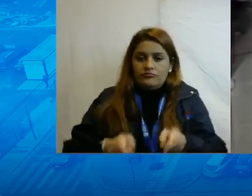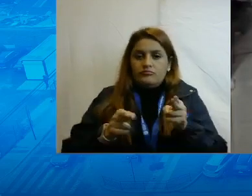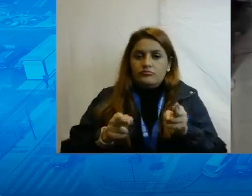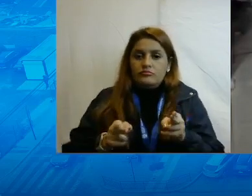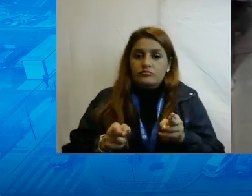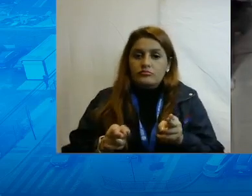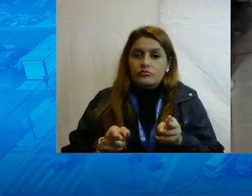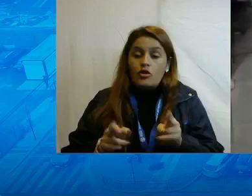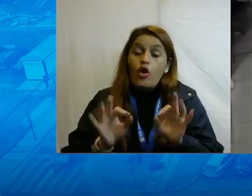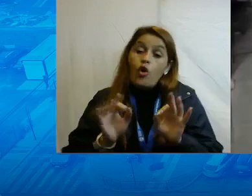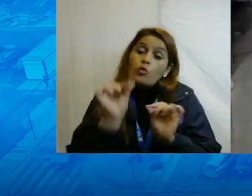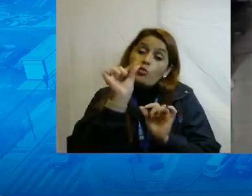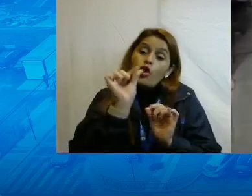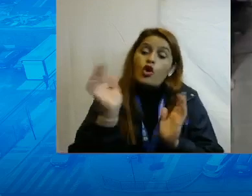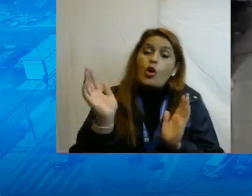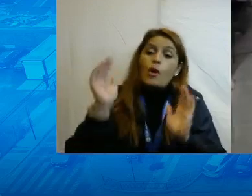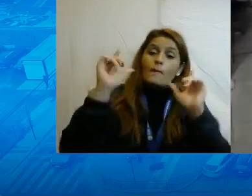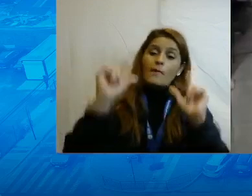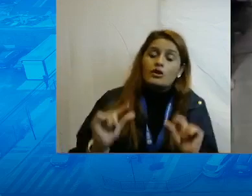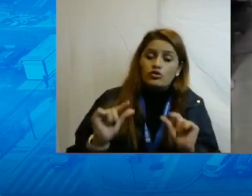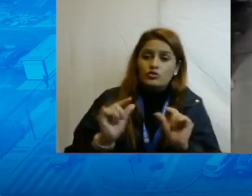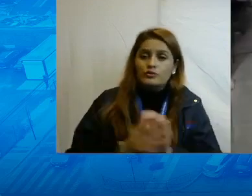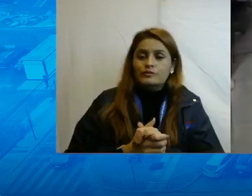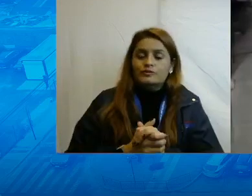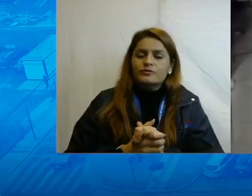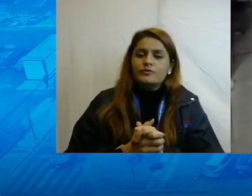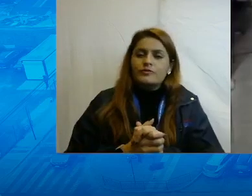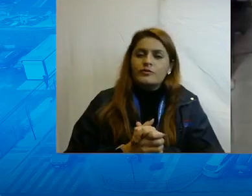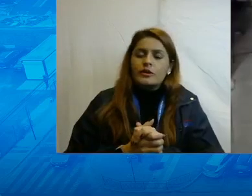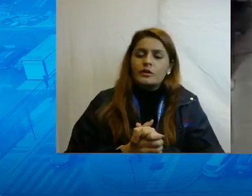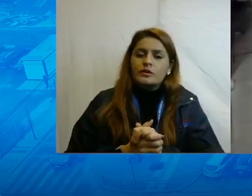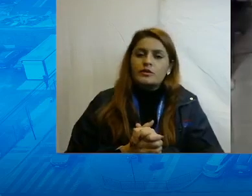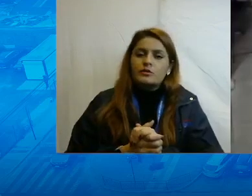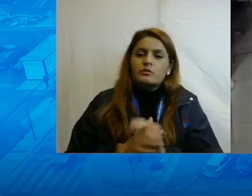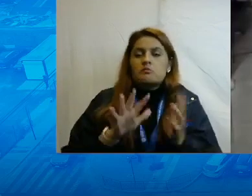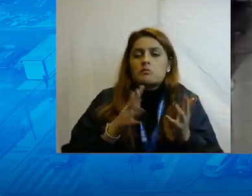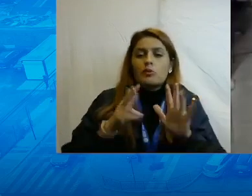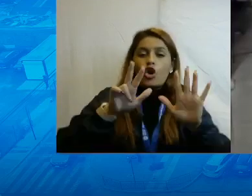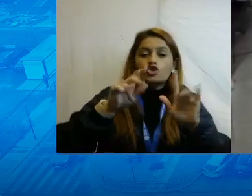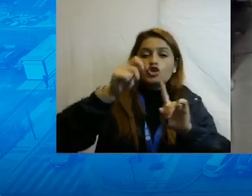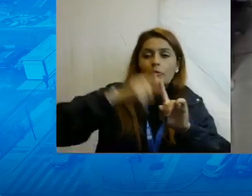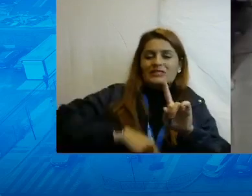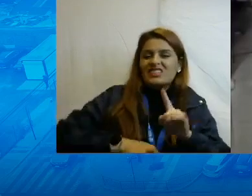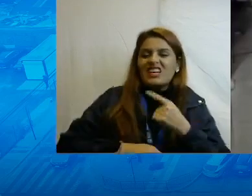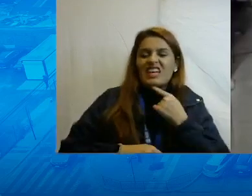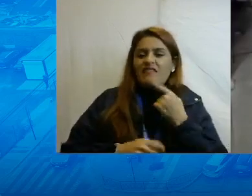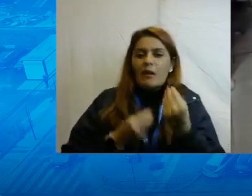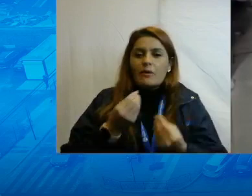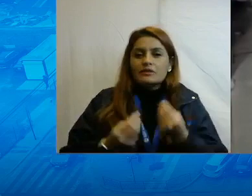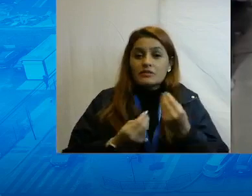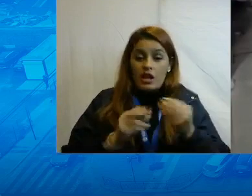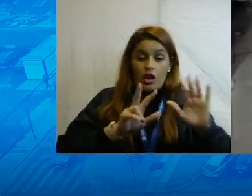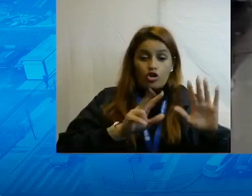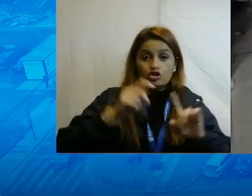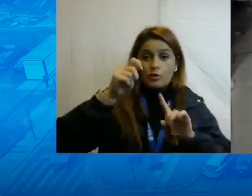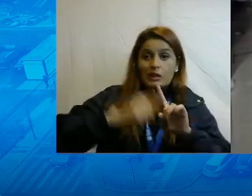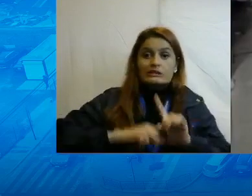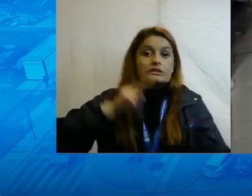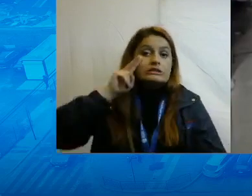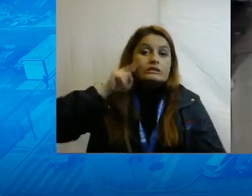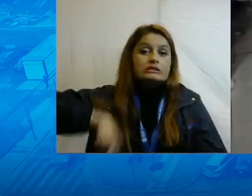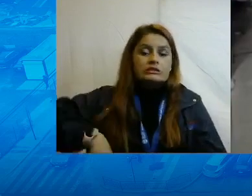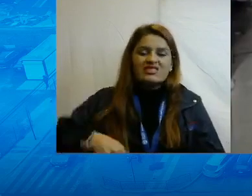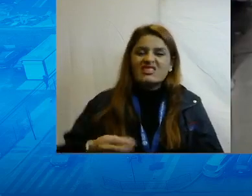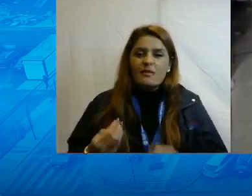que menos tiempo, pero va a pasar 8 meses. ¿Qué vamos a hacer en ese tiempo,